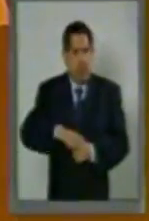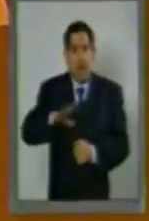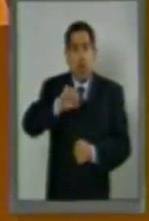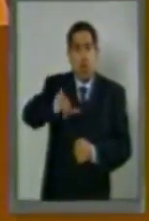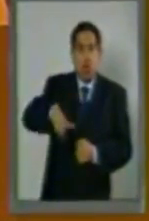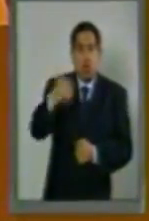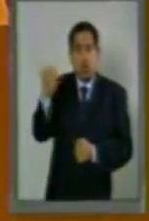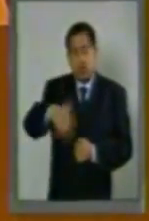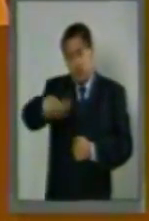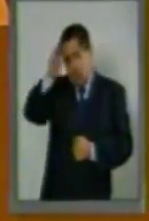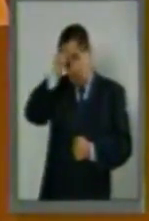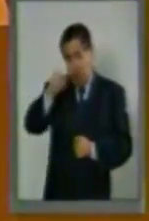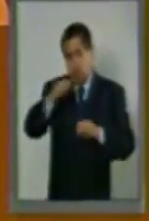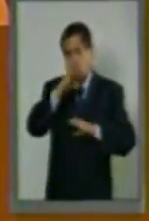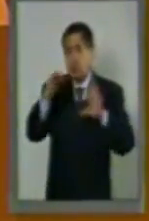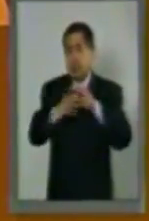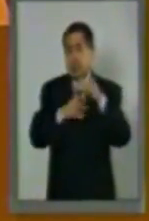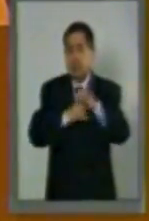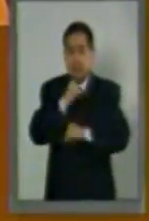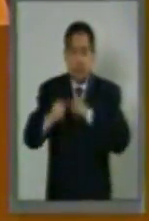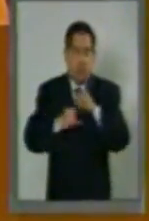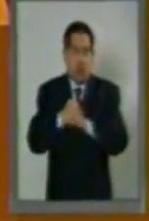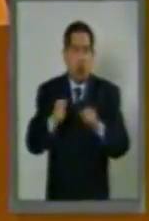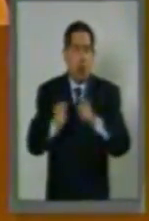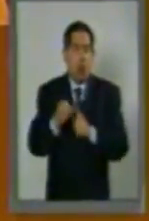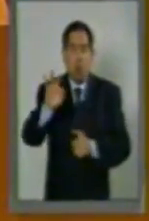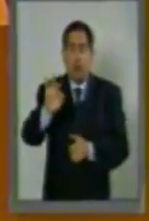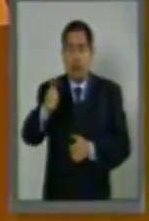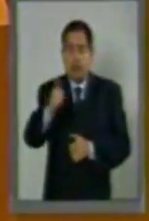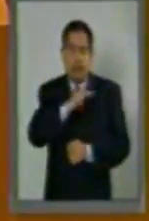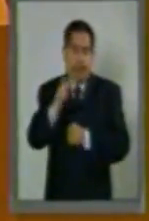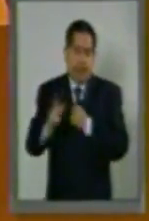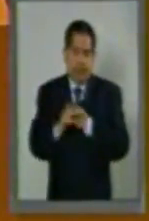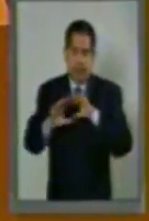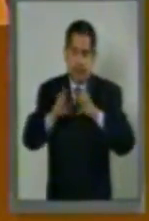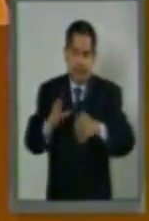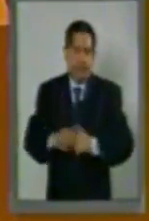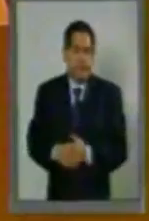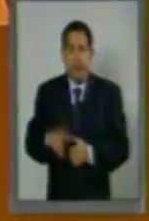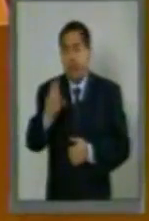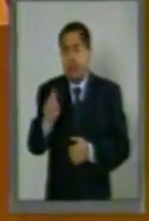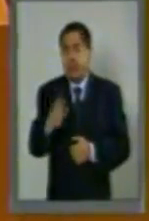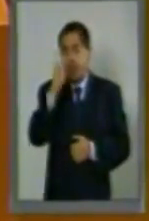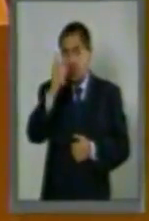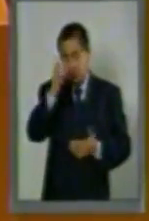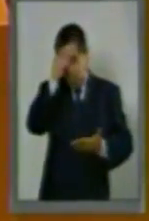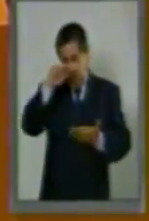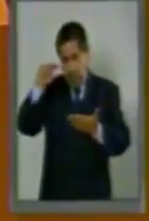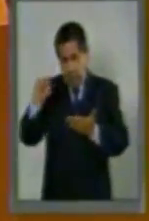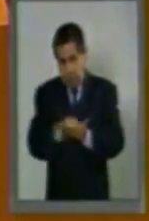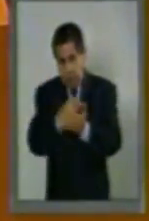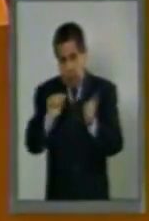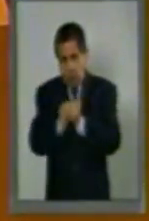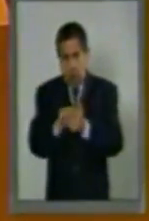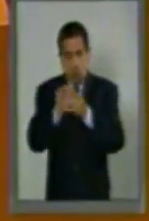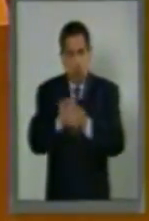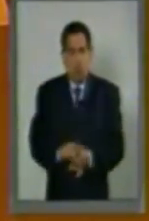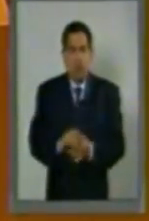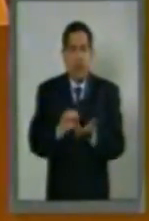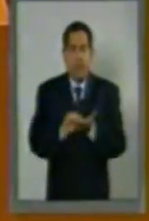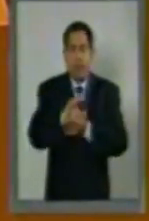tratados que abarcan 46 países en todo el mundo, 32 acuerdos de promoción y protección de